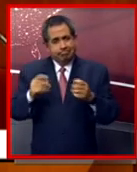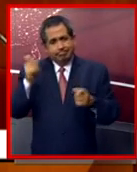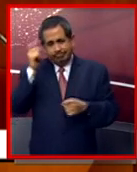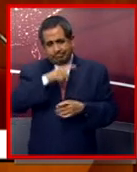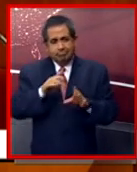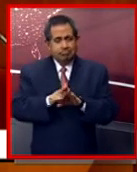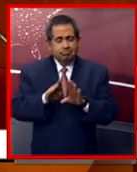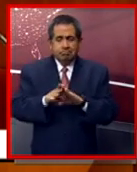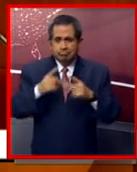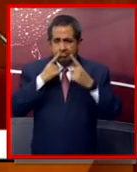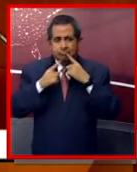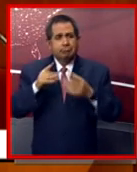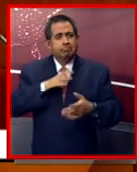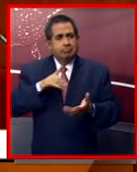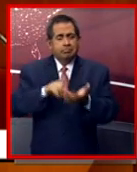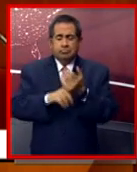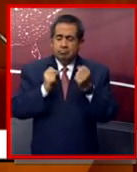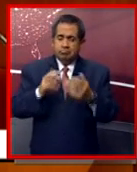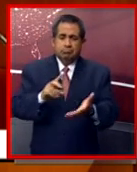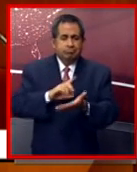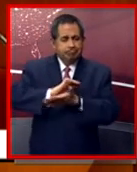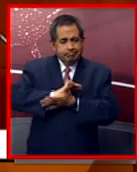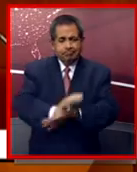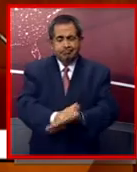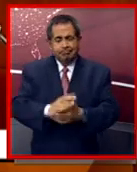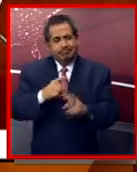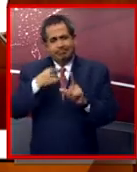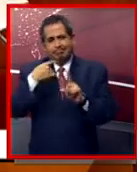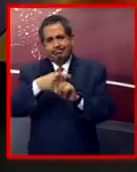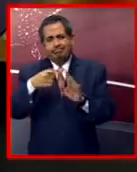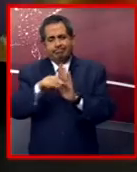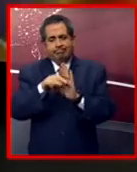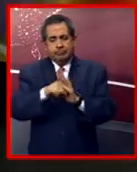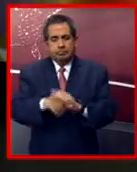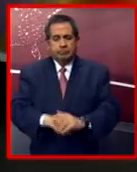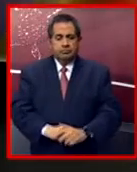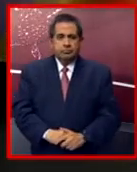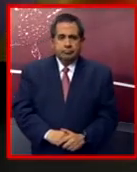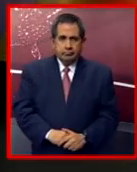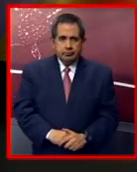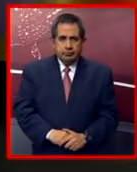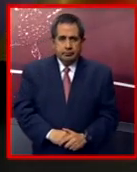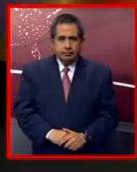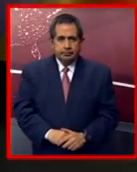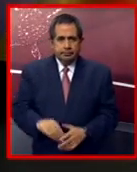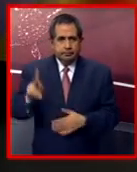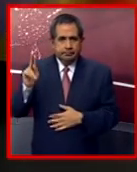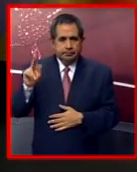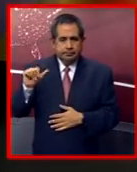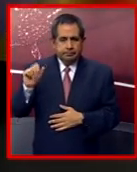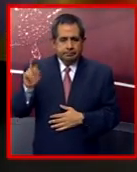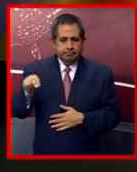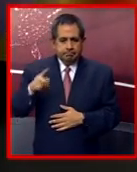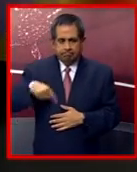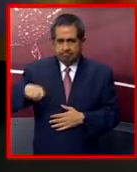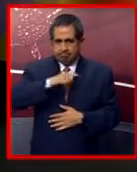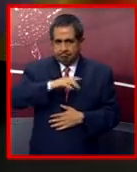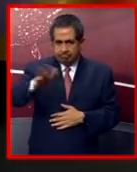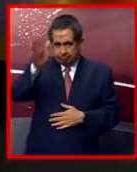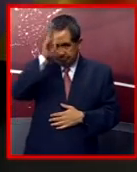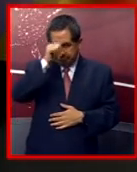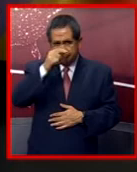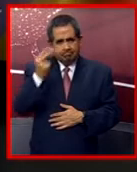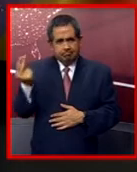reflejo de la discriminación y los estereotipos. El Partido Acción Nacional coincidió en que